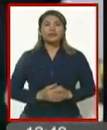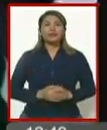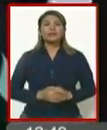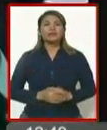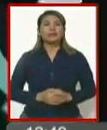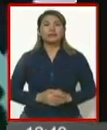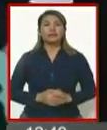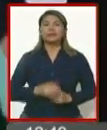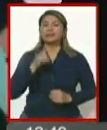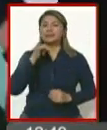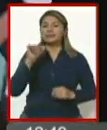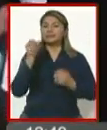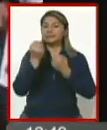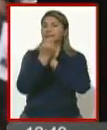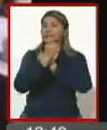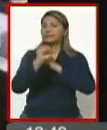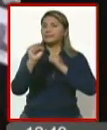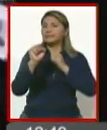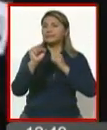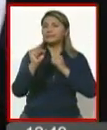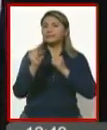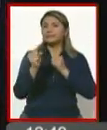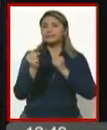Ayer te ha salvado por un pelo